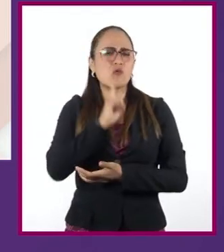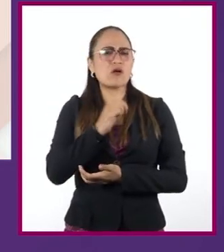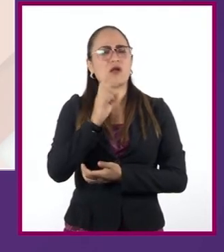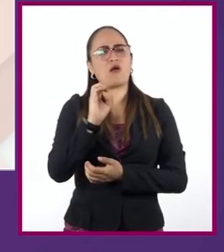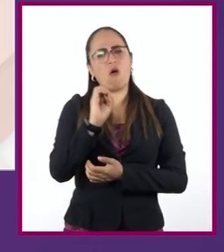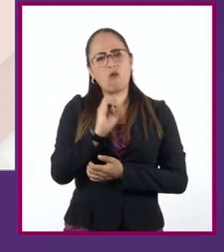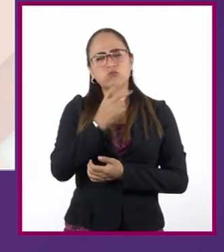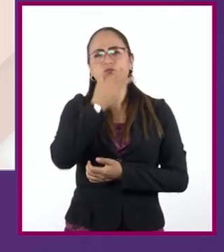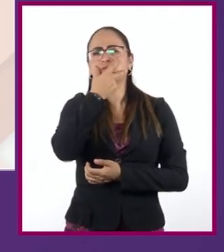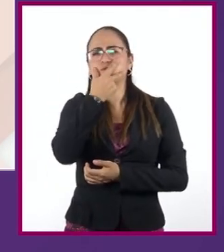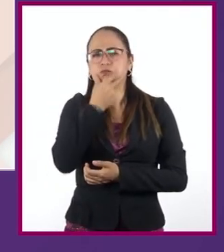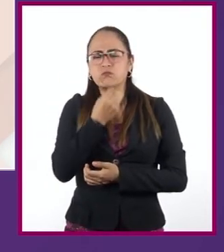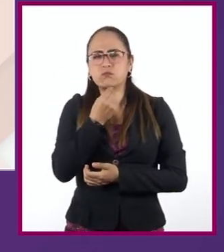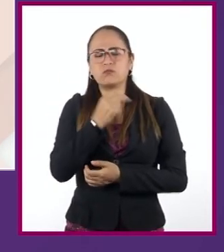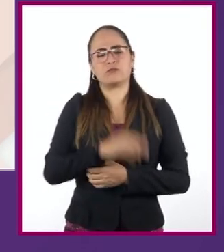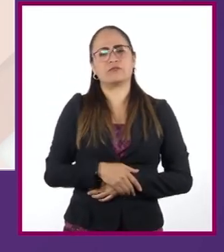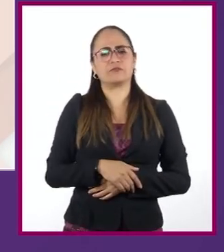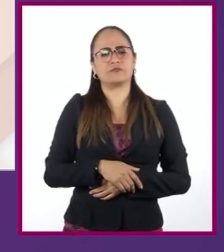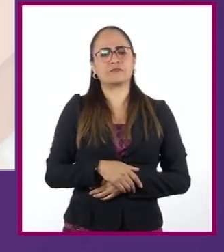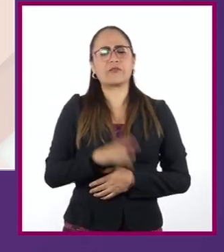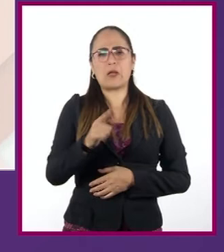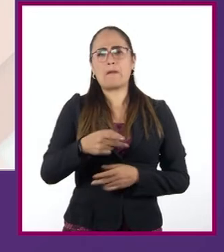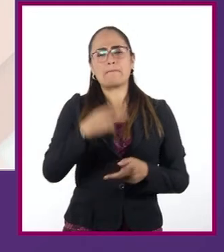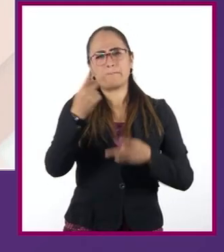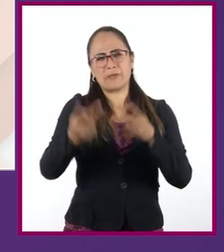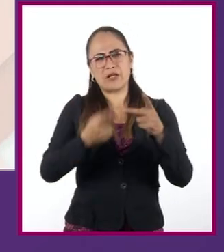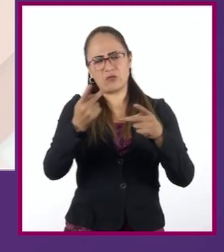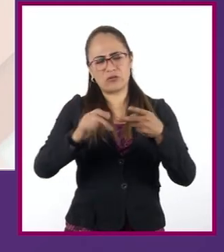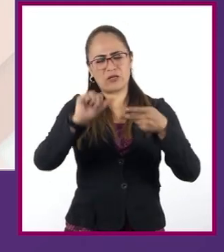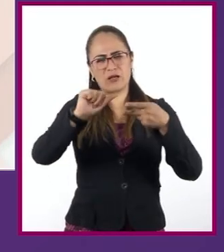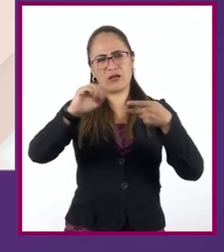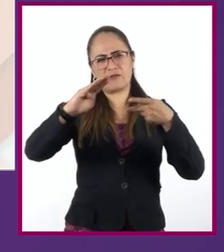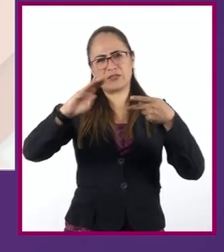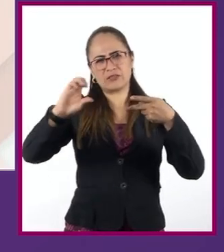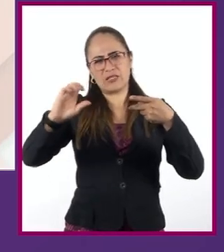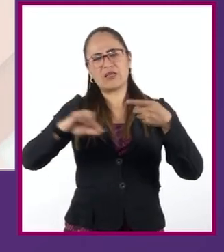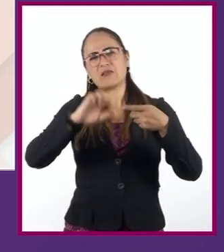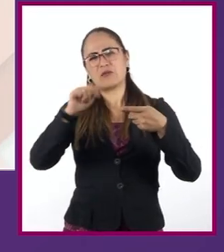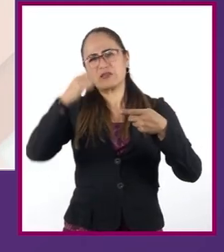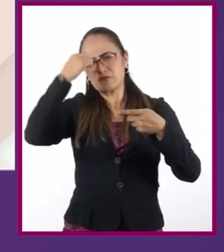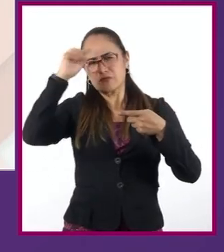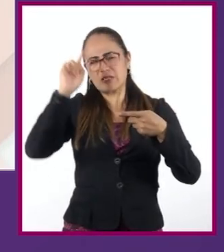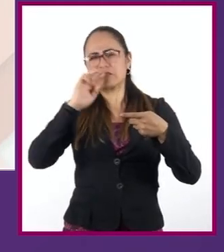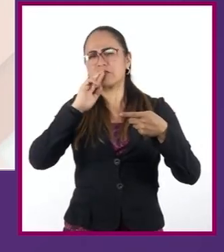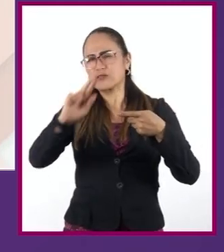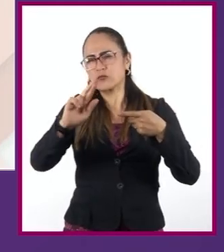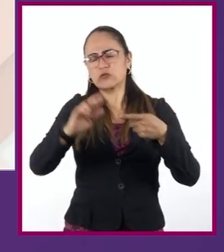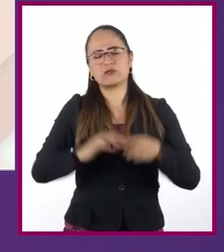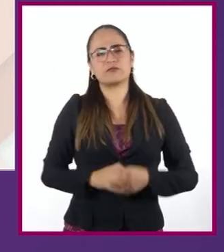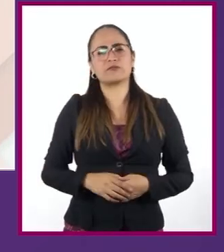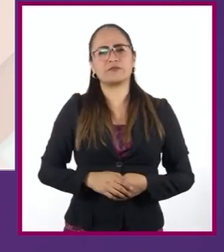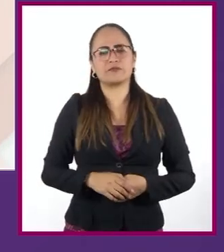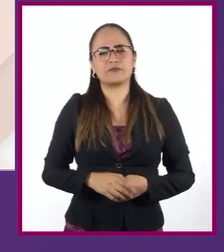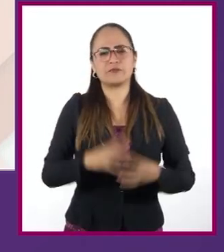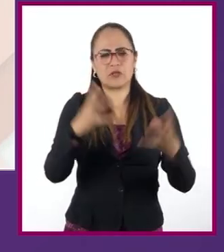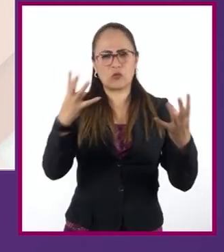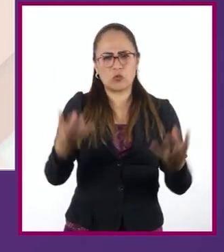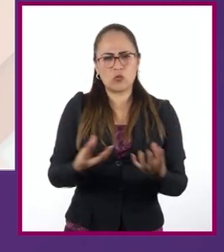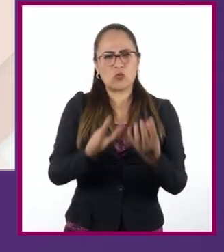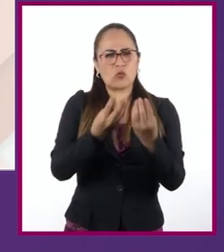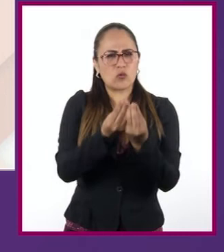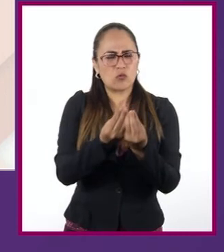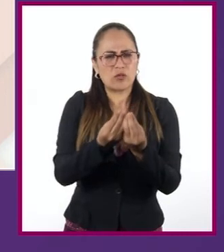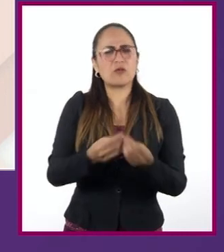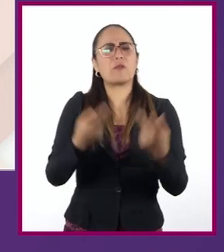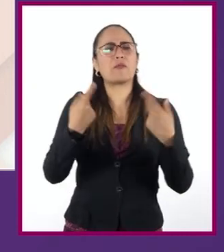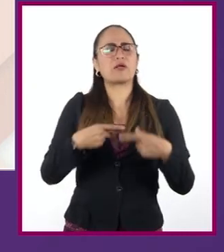entrevistado. Todas las preguntas son de opción múltiple para facilitar la respuesta del encuestado. En total, se entrevistó